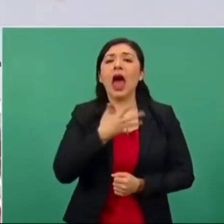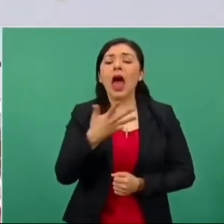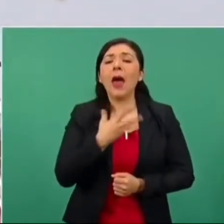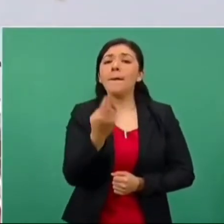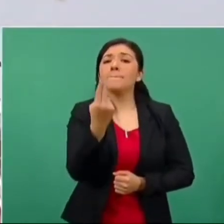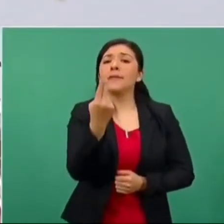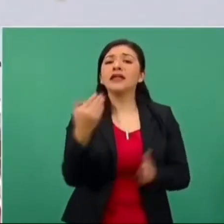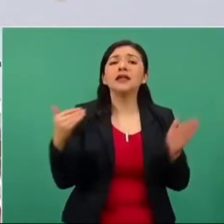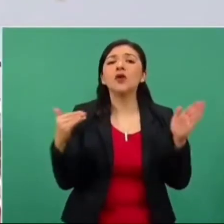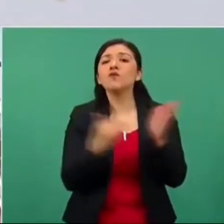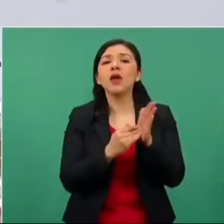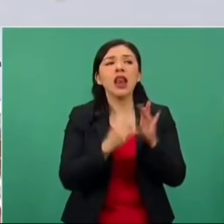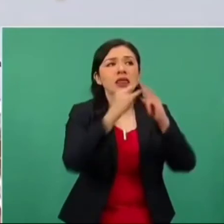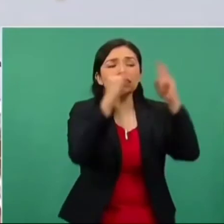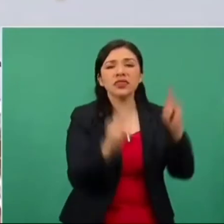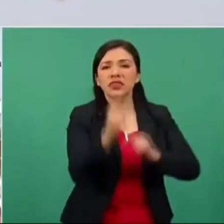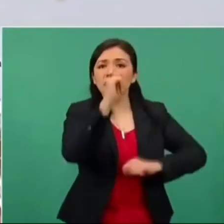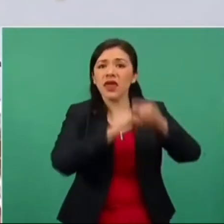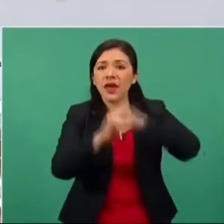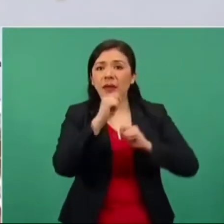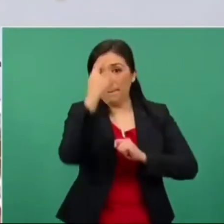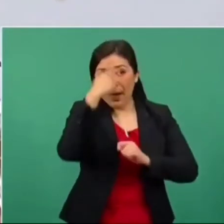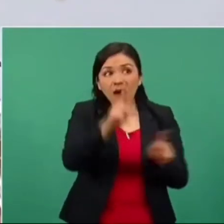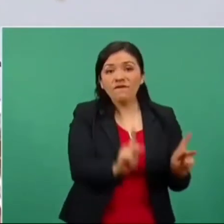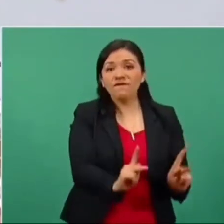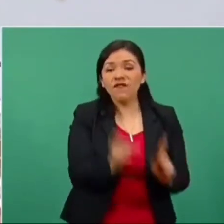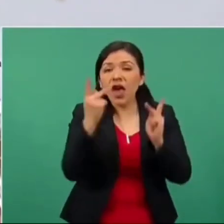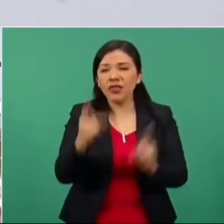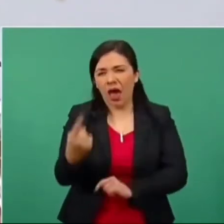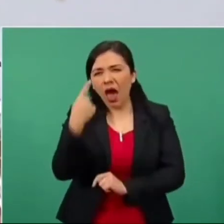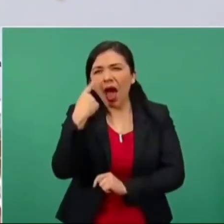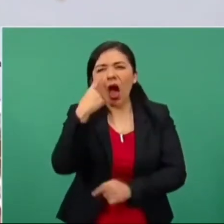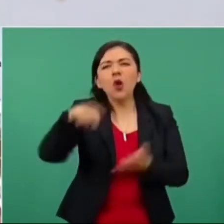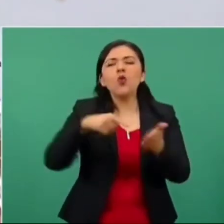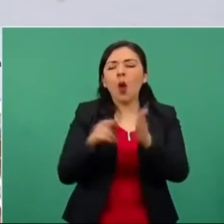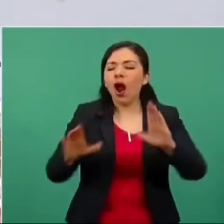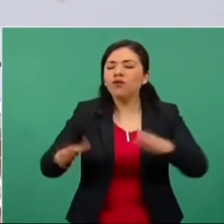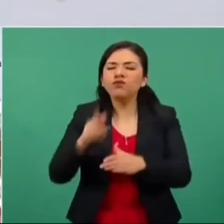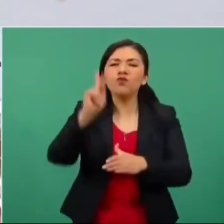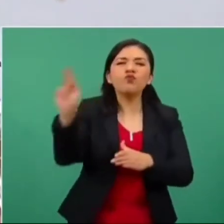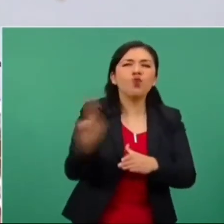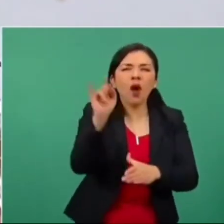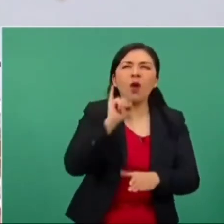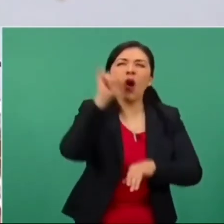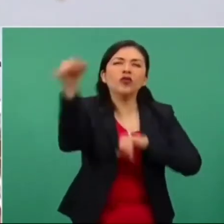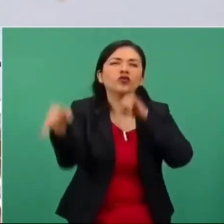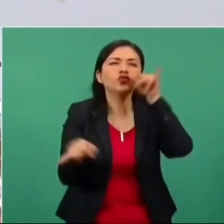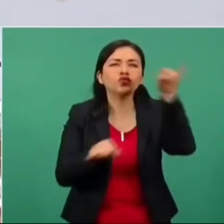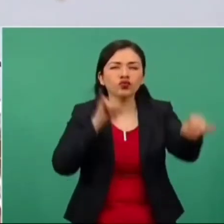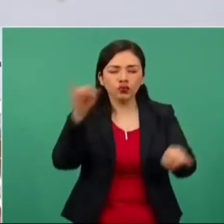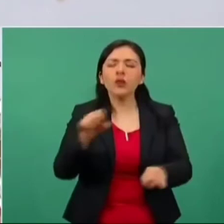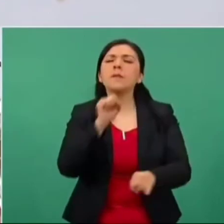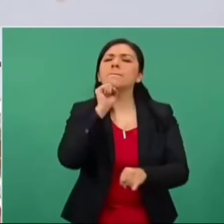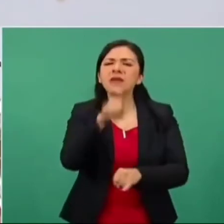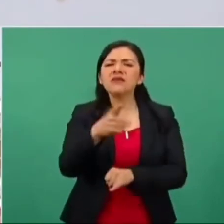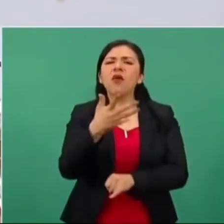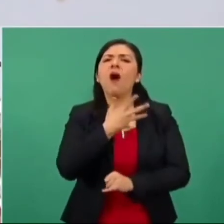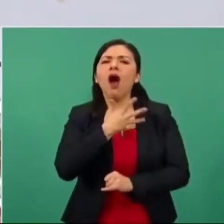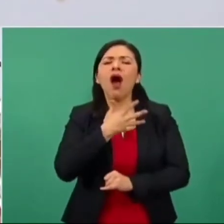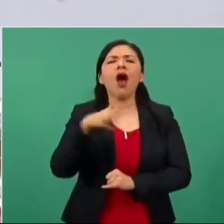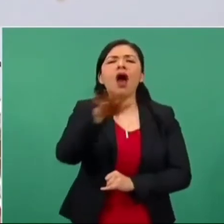establecimientos ubicados principalmente en comunidades rurales y en las zonas